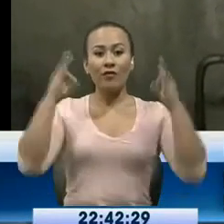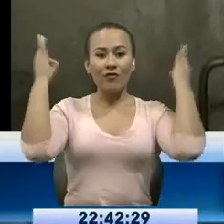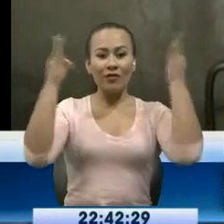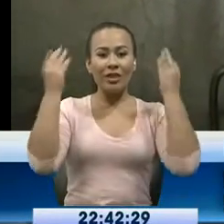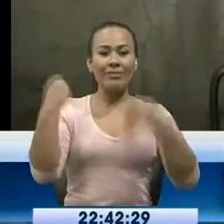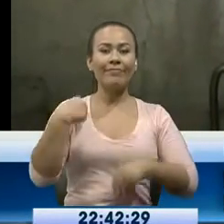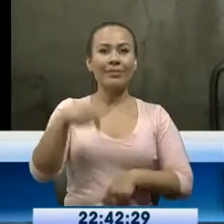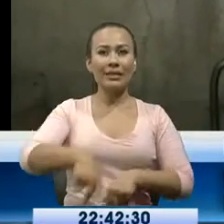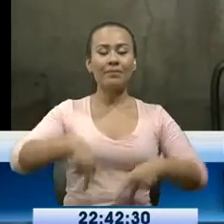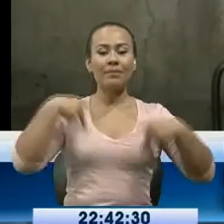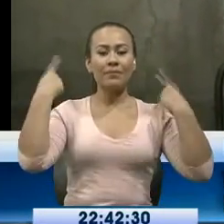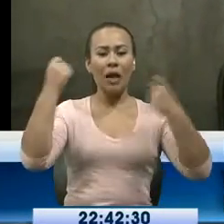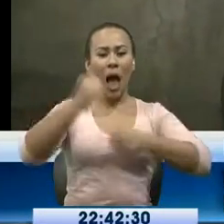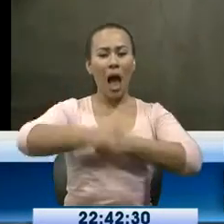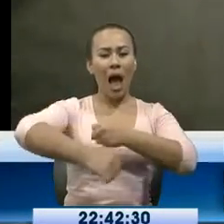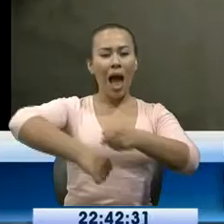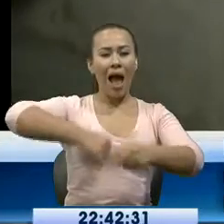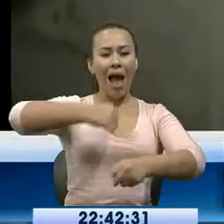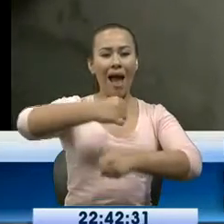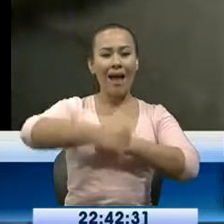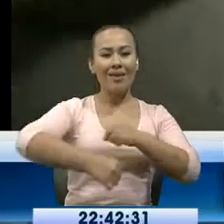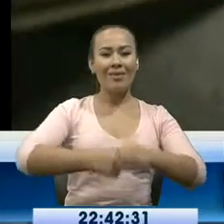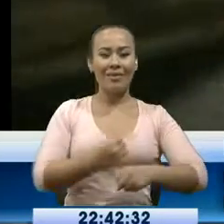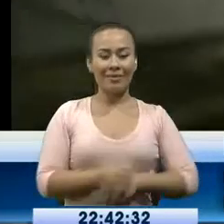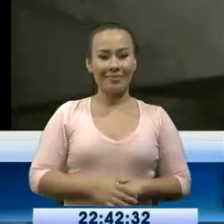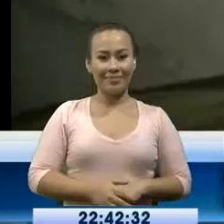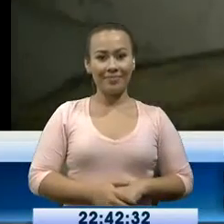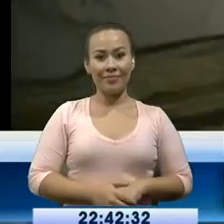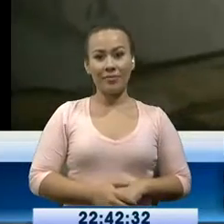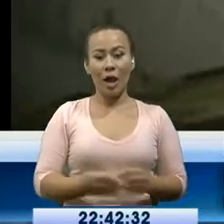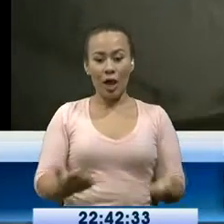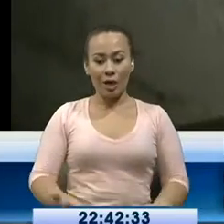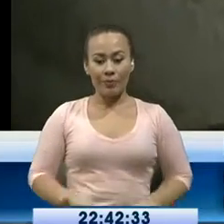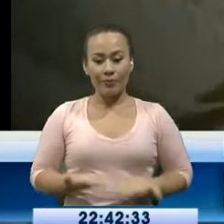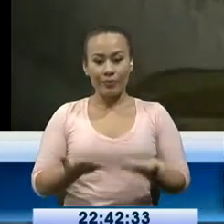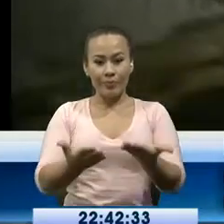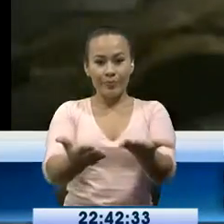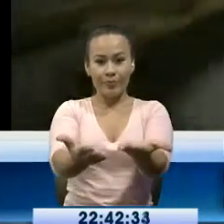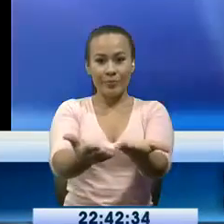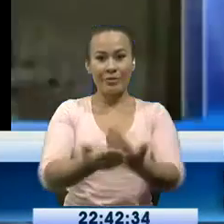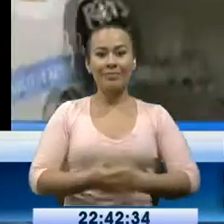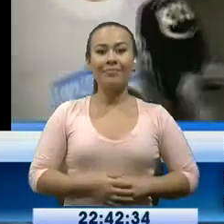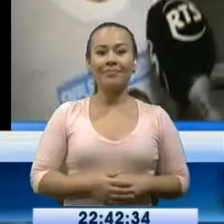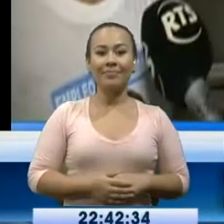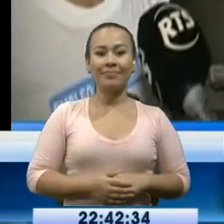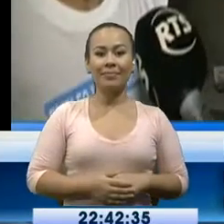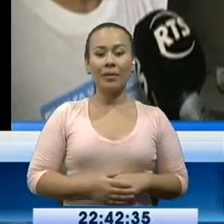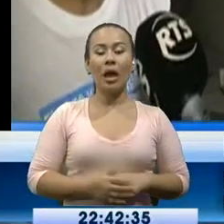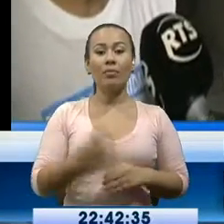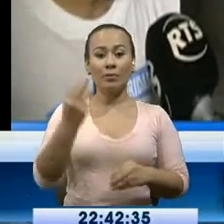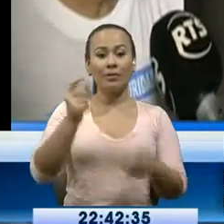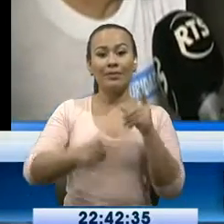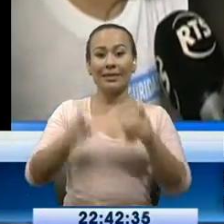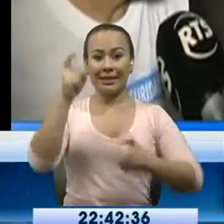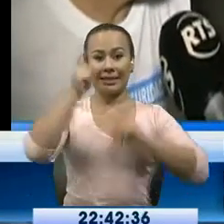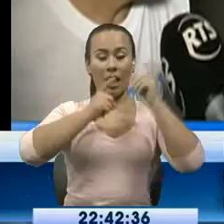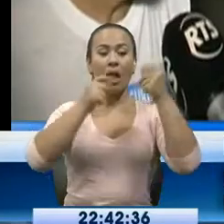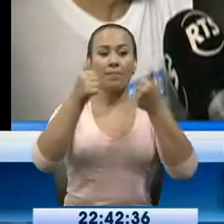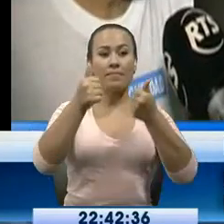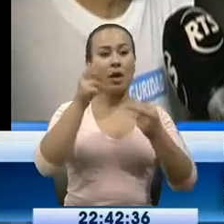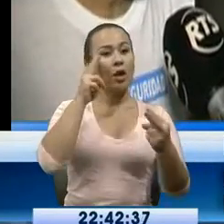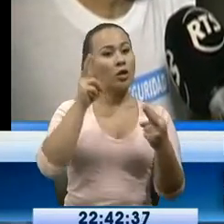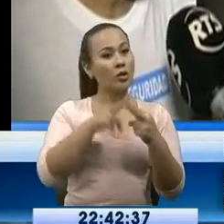elabora este producto desde hace varios años, en hornos tradicionales de barro. La gente ha comentado muy bien, tiene un buen